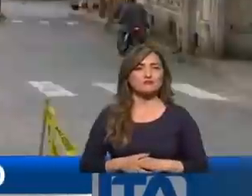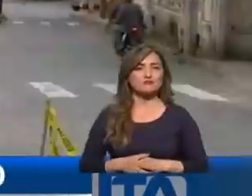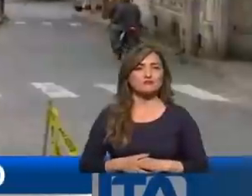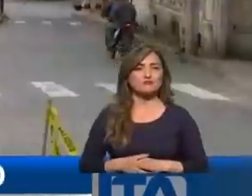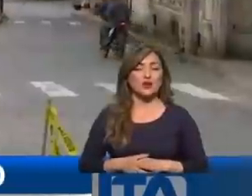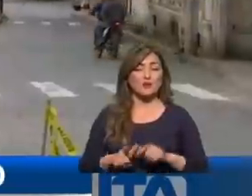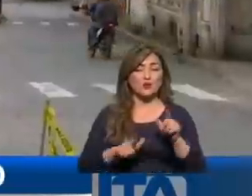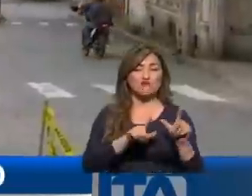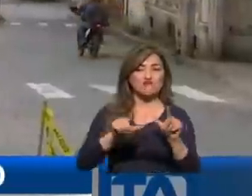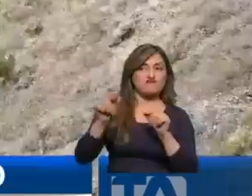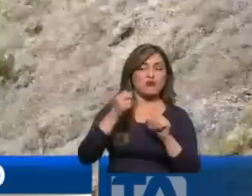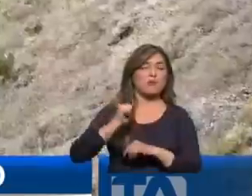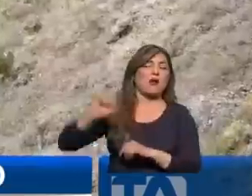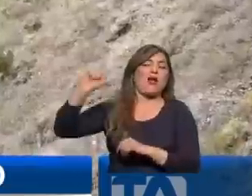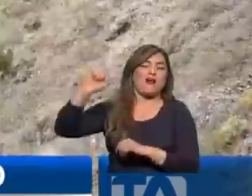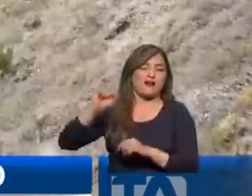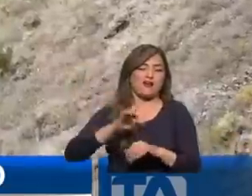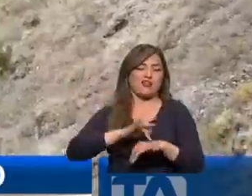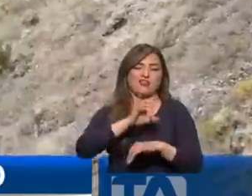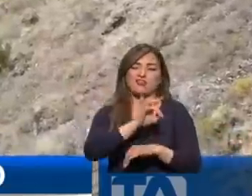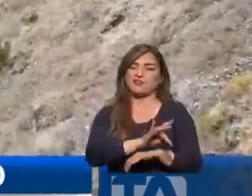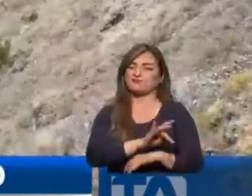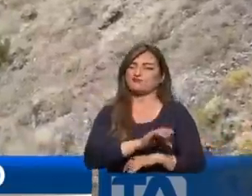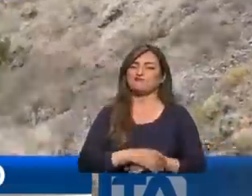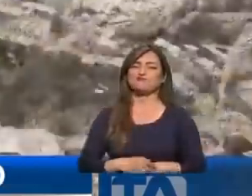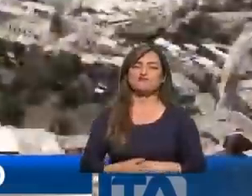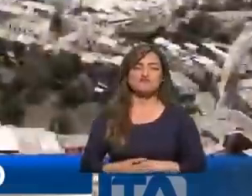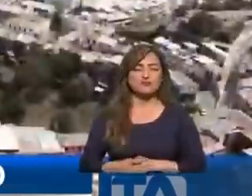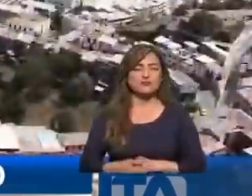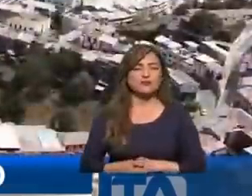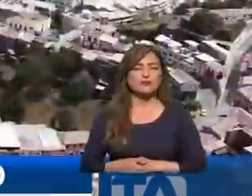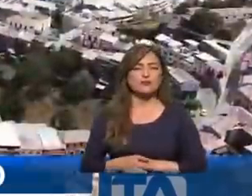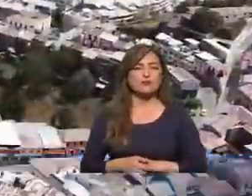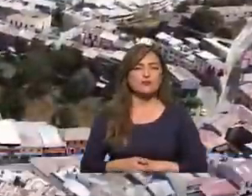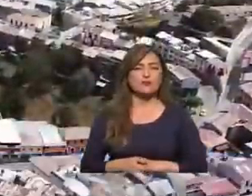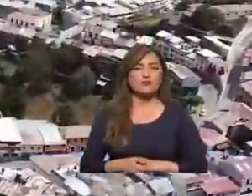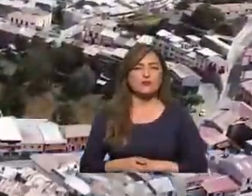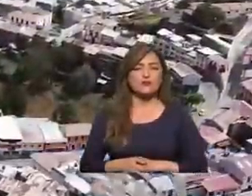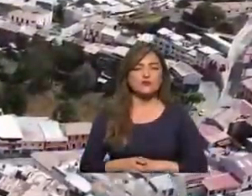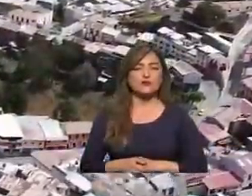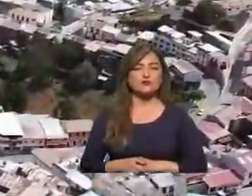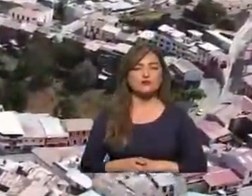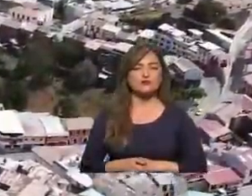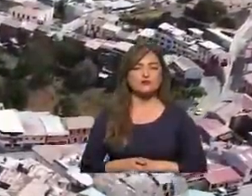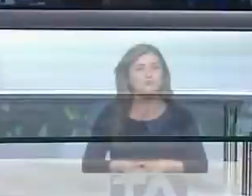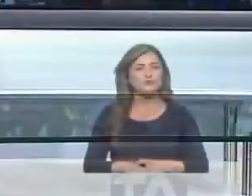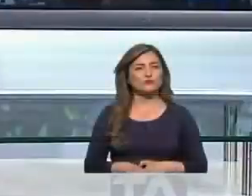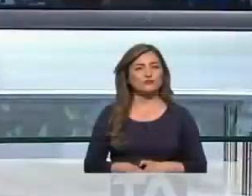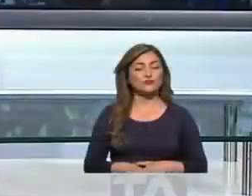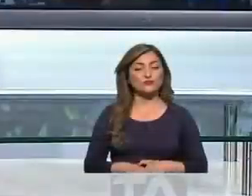a que abandonen su tierra. Con cámara de Edison Choco, Luis Alfredo Zúñiga, 24 horas.